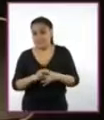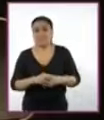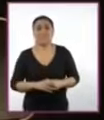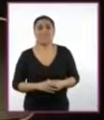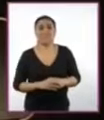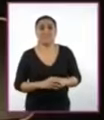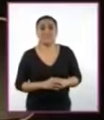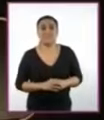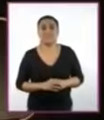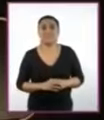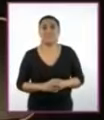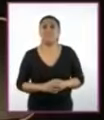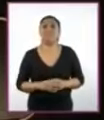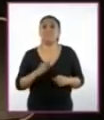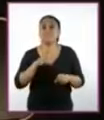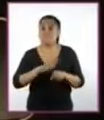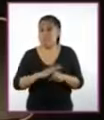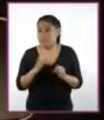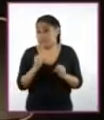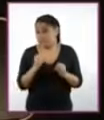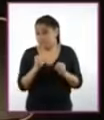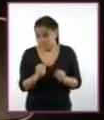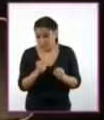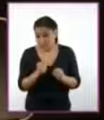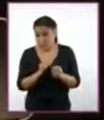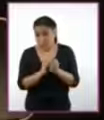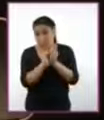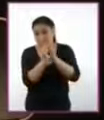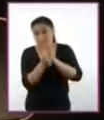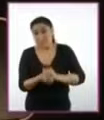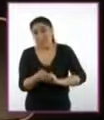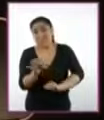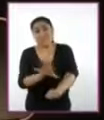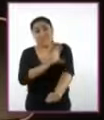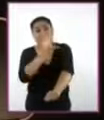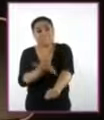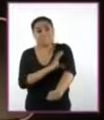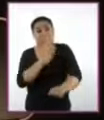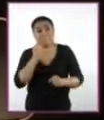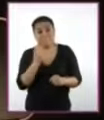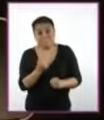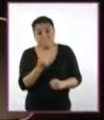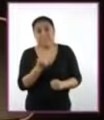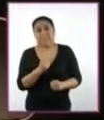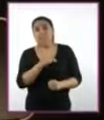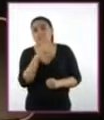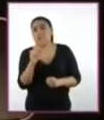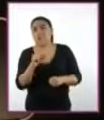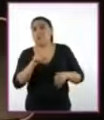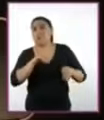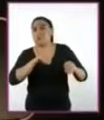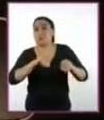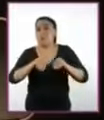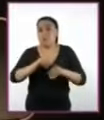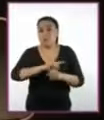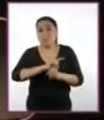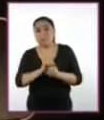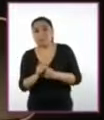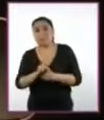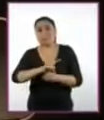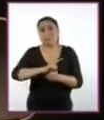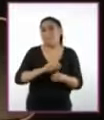la aguja. Y mientras más fuerte era la corriente, más grande sería el movimiento o el desplazamiento de la